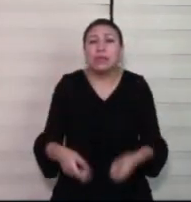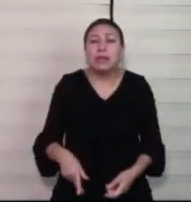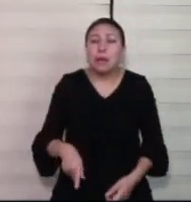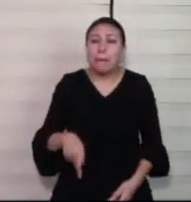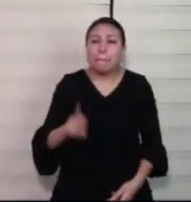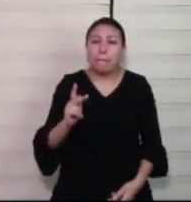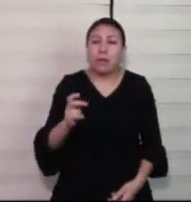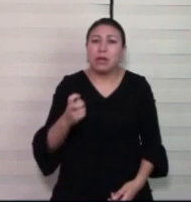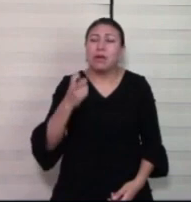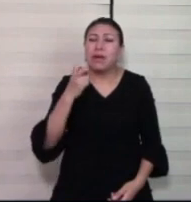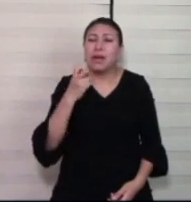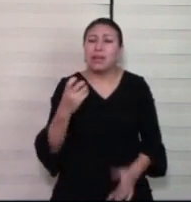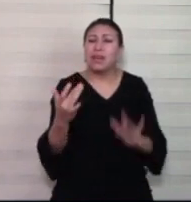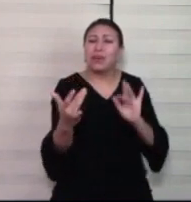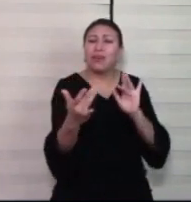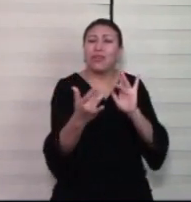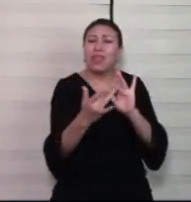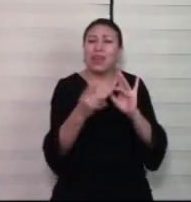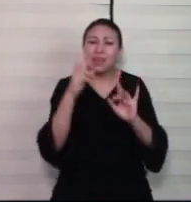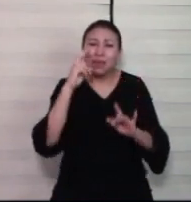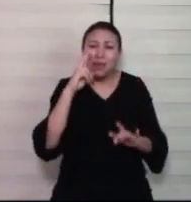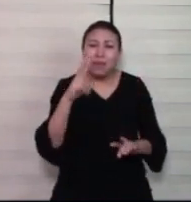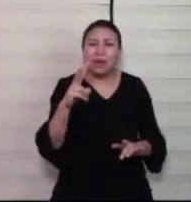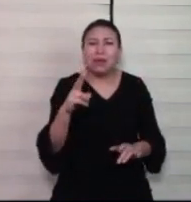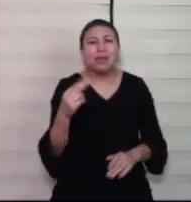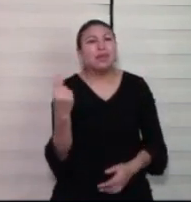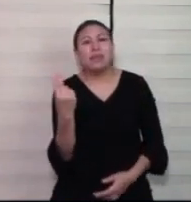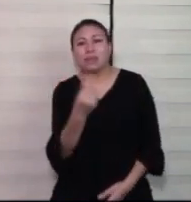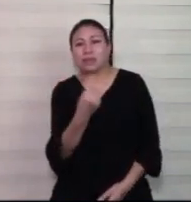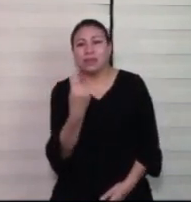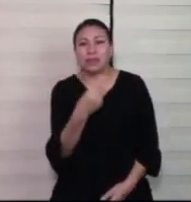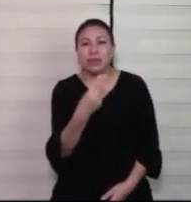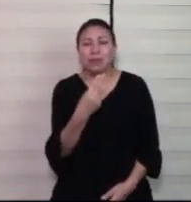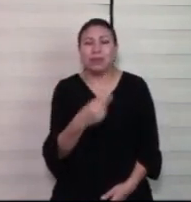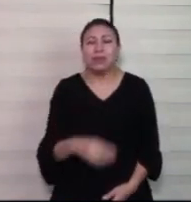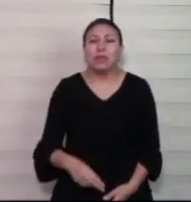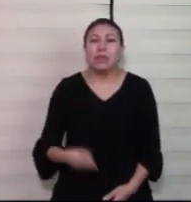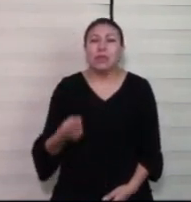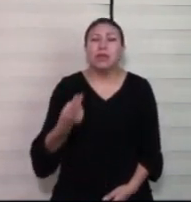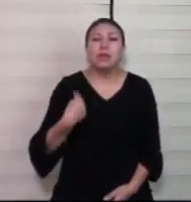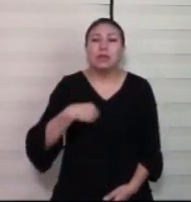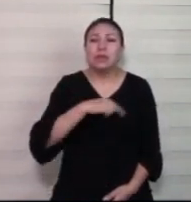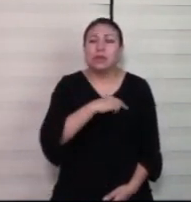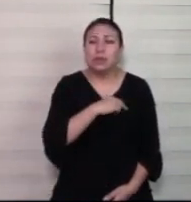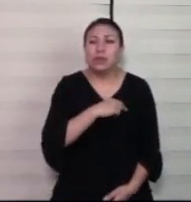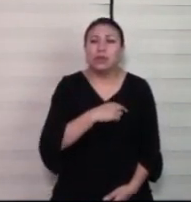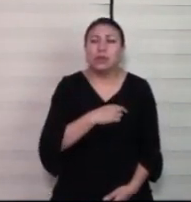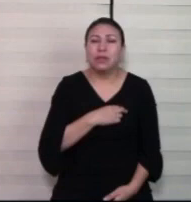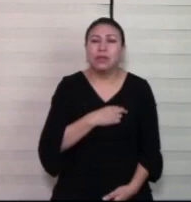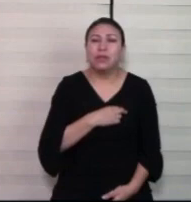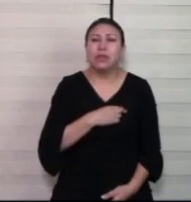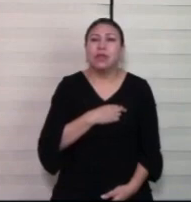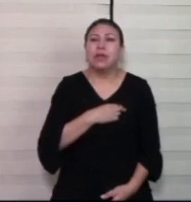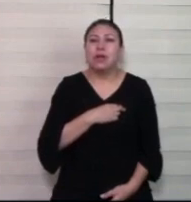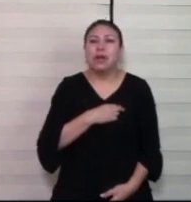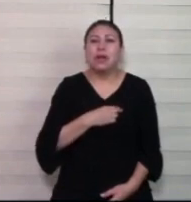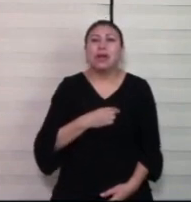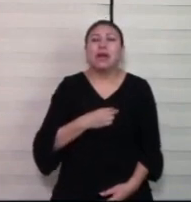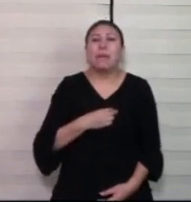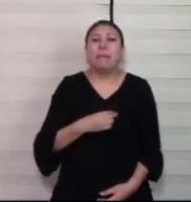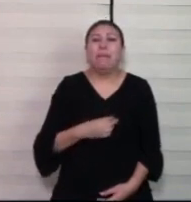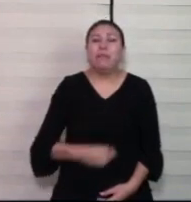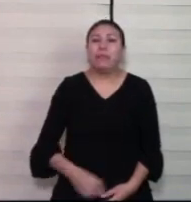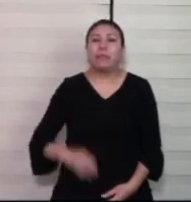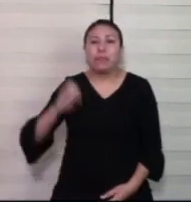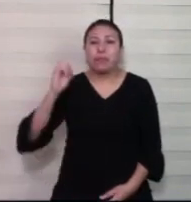ese contacto visual hace falta. Poder predicar como somos. Mire,